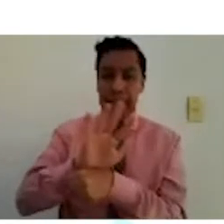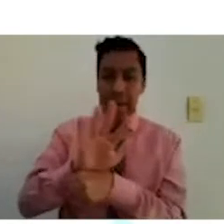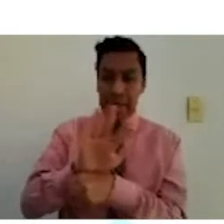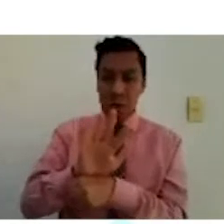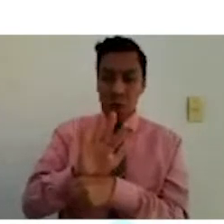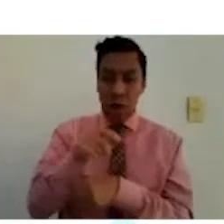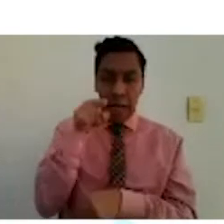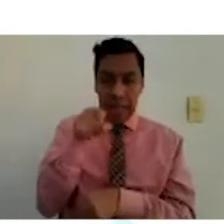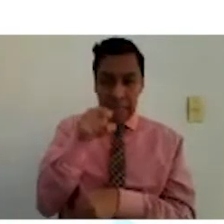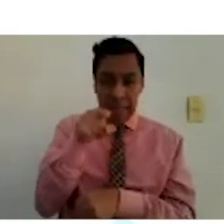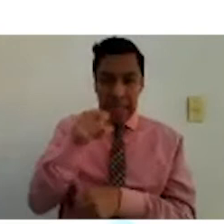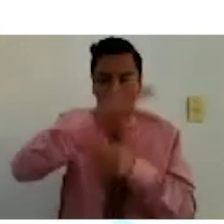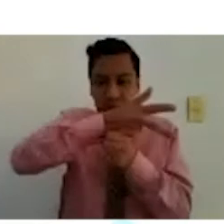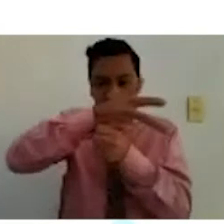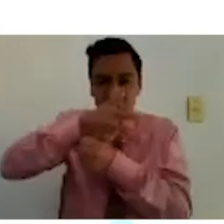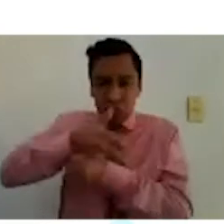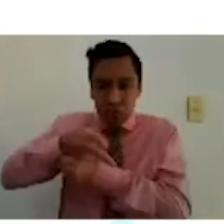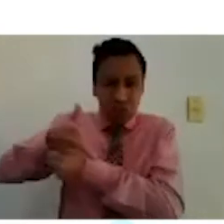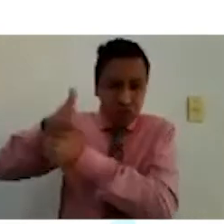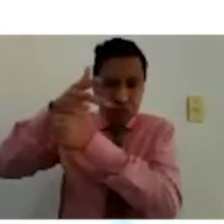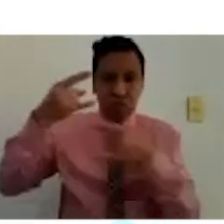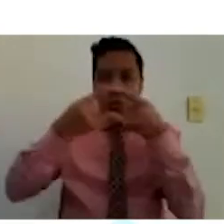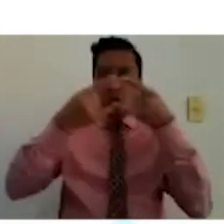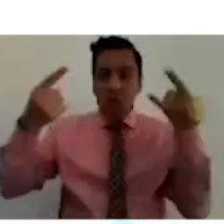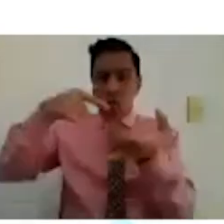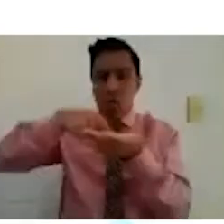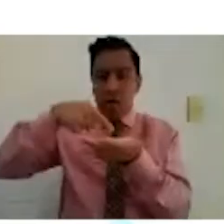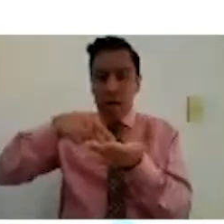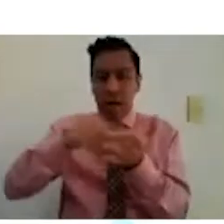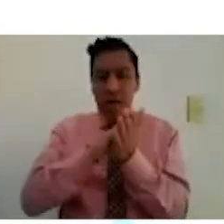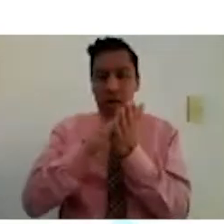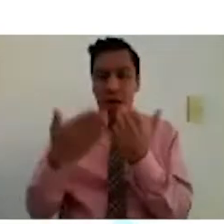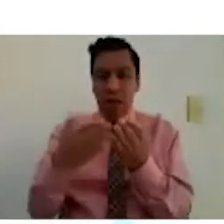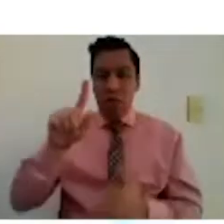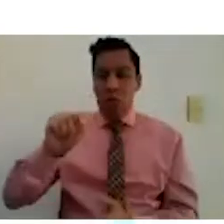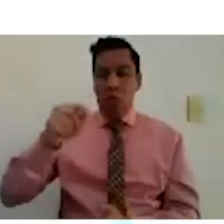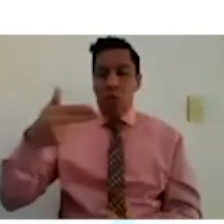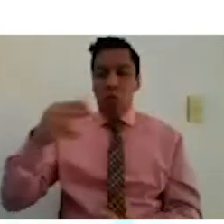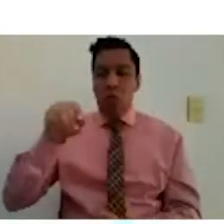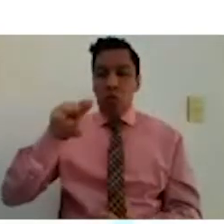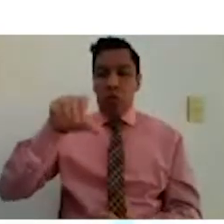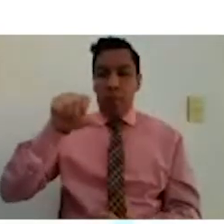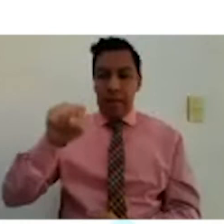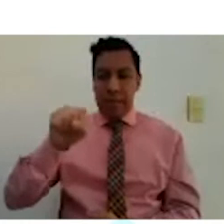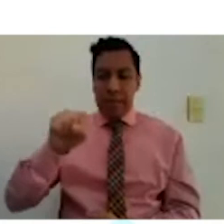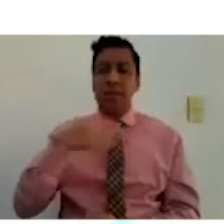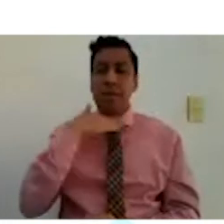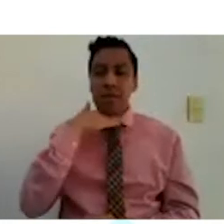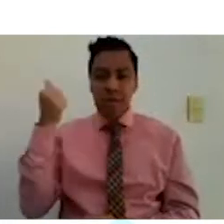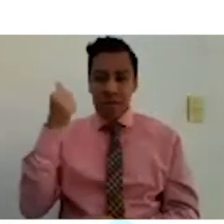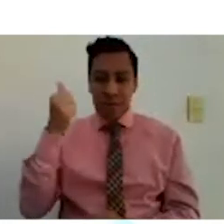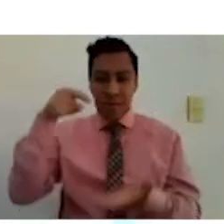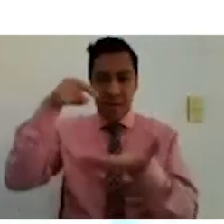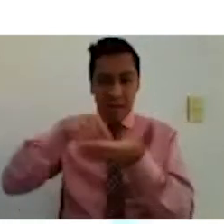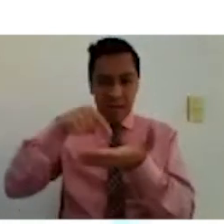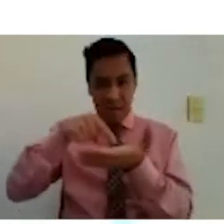en Venecia, basado en la novela de Thomas Mann, y en donde cuenta cómo el artista alemán Aschenbach,